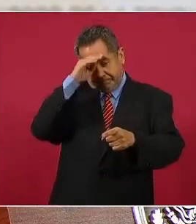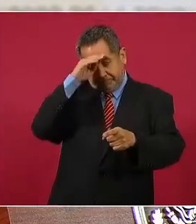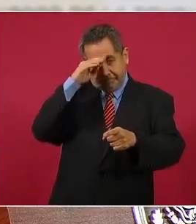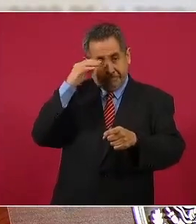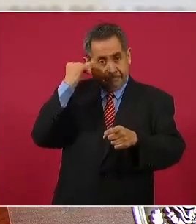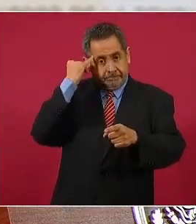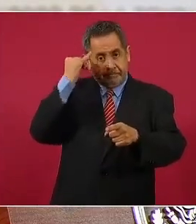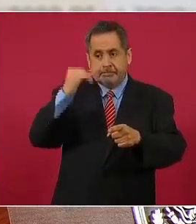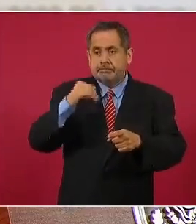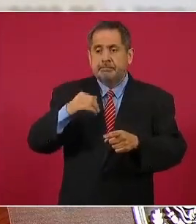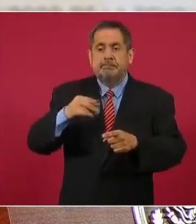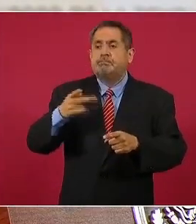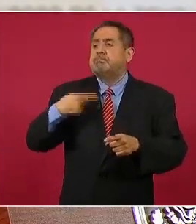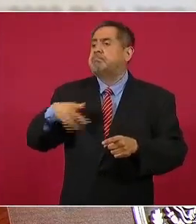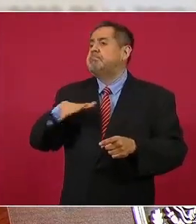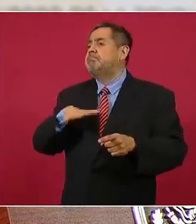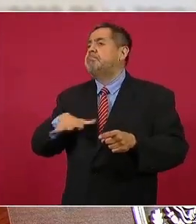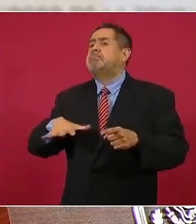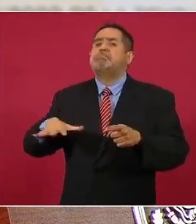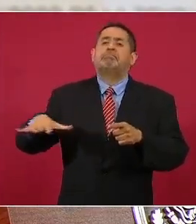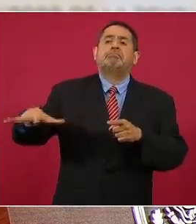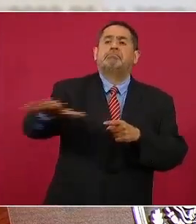con respaldo popular,